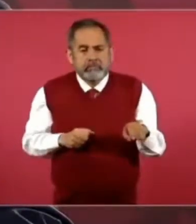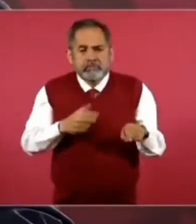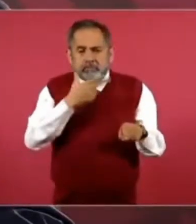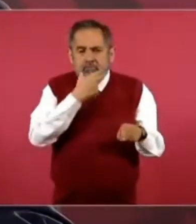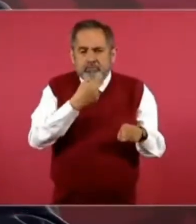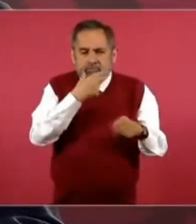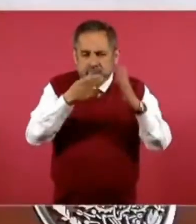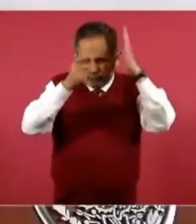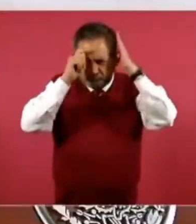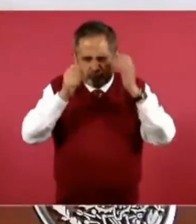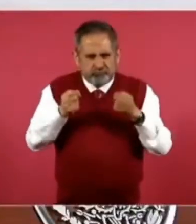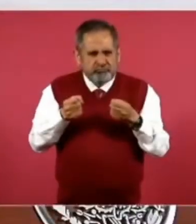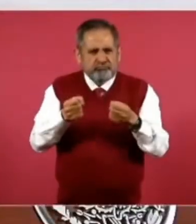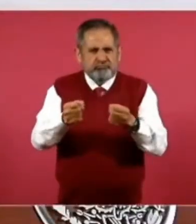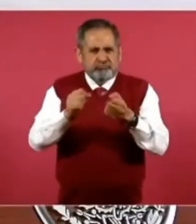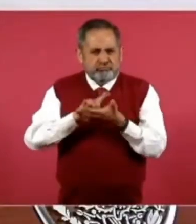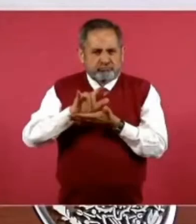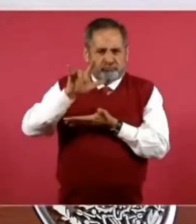piloto.